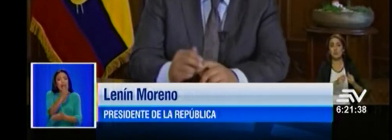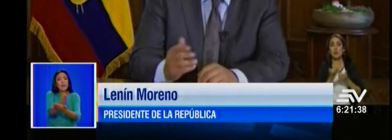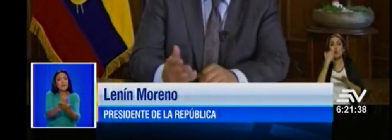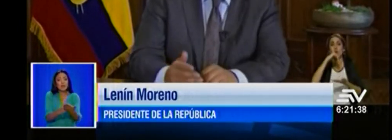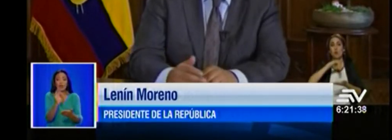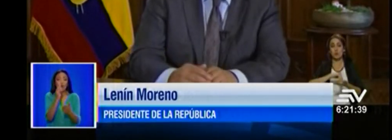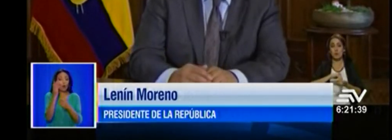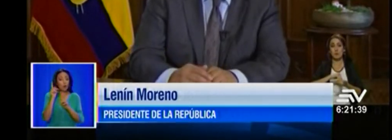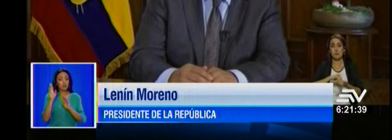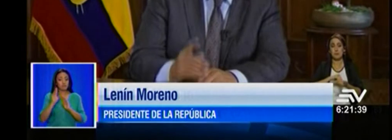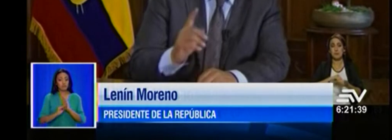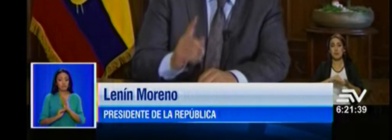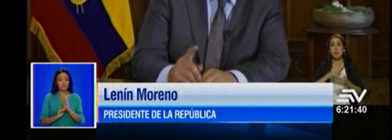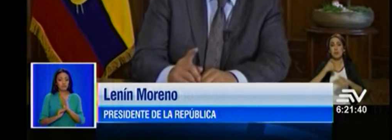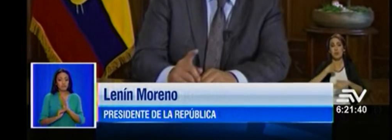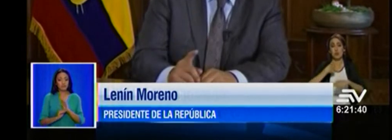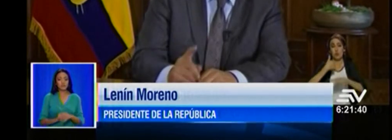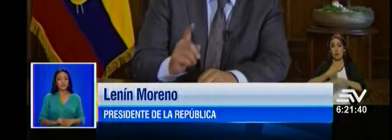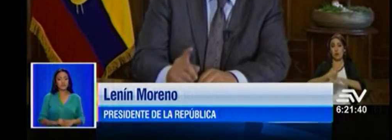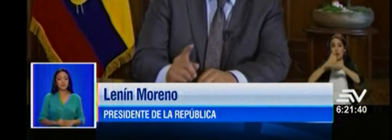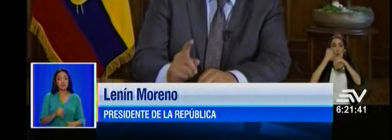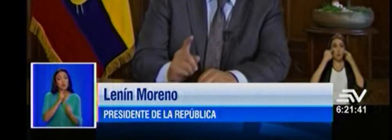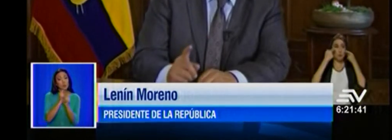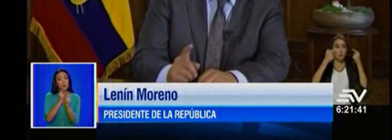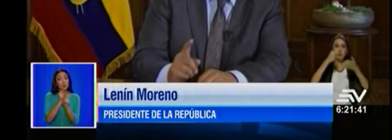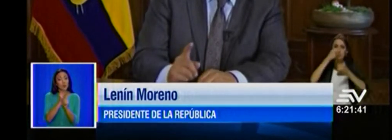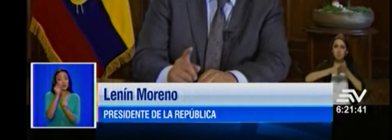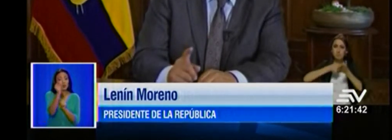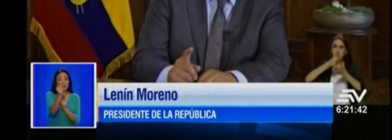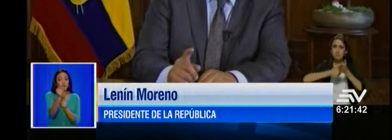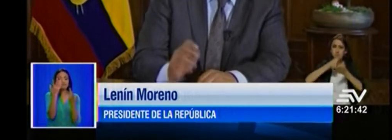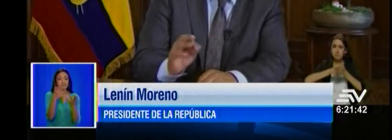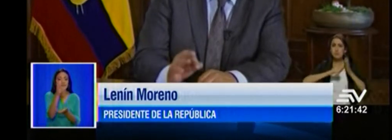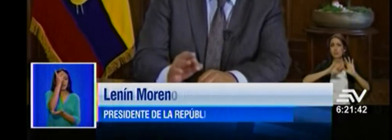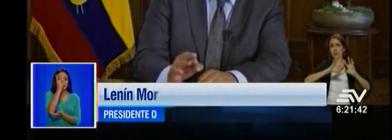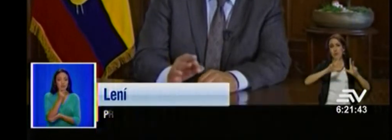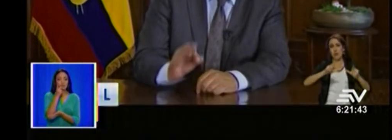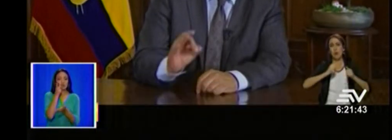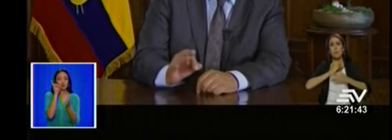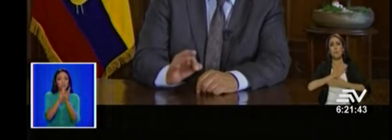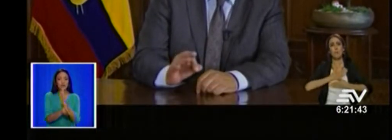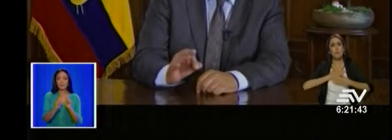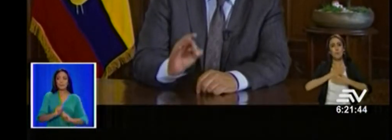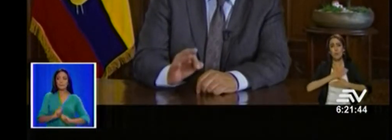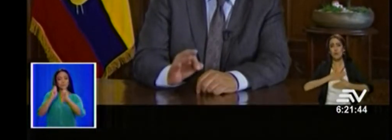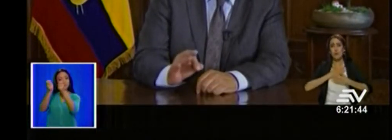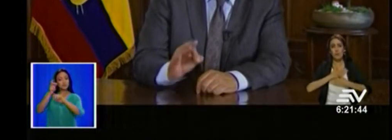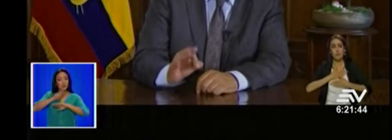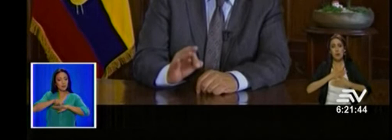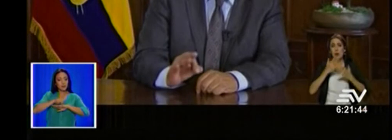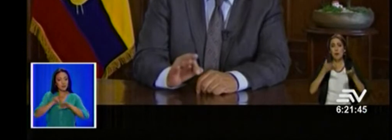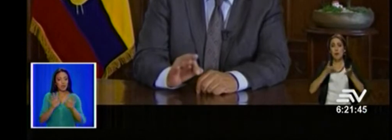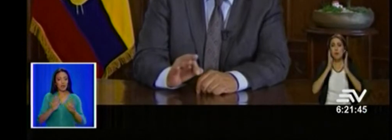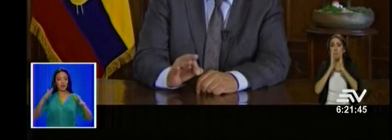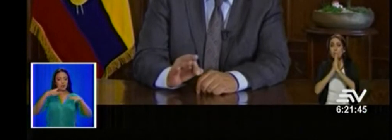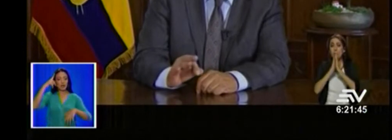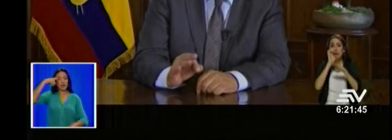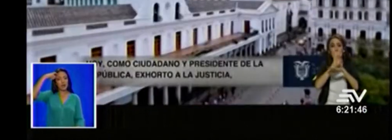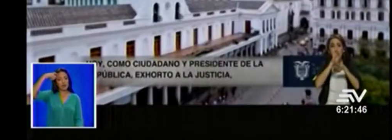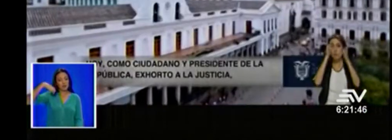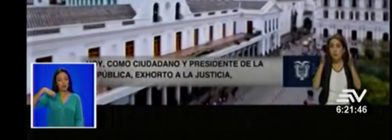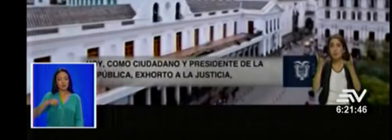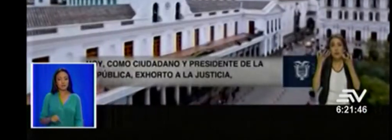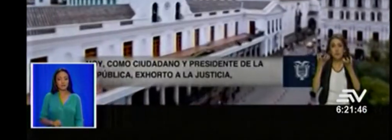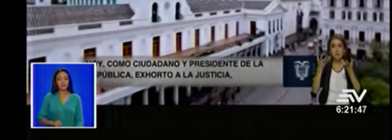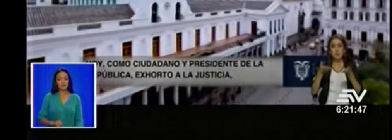menos. Por todo eso, el primer mandatario decidió presentar una denuncia ante la Fiscalía General del Estado.